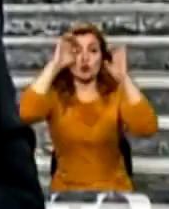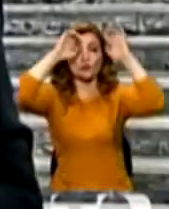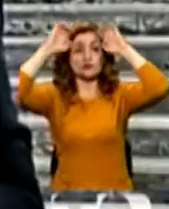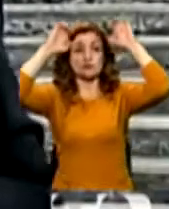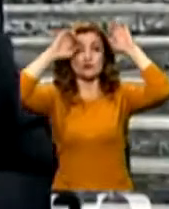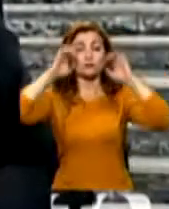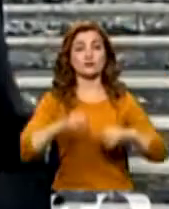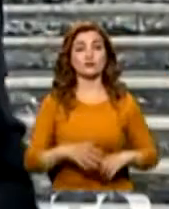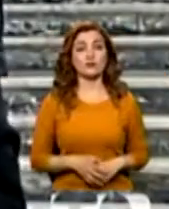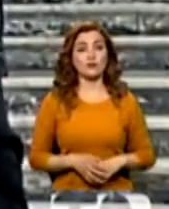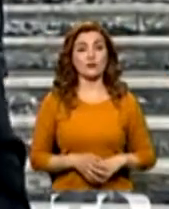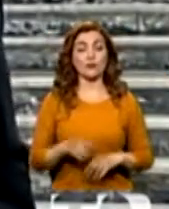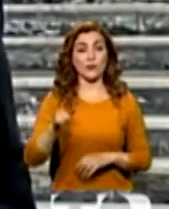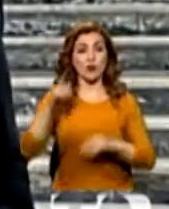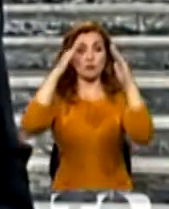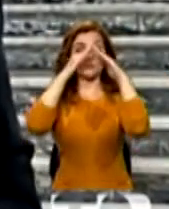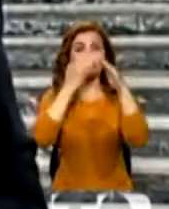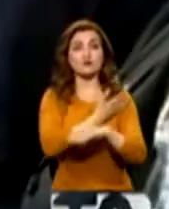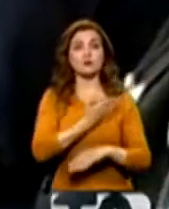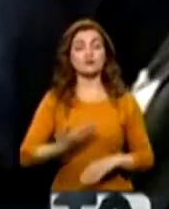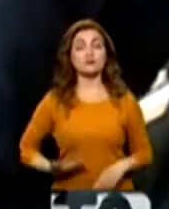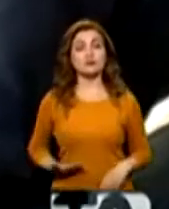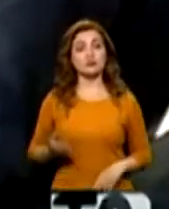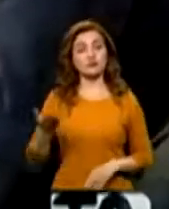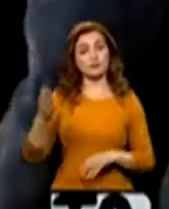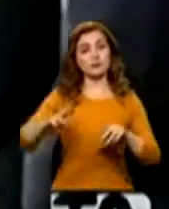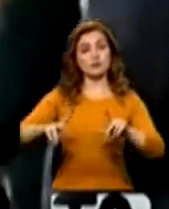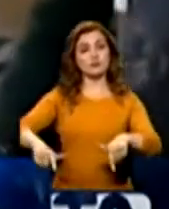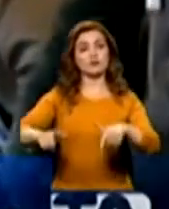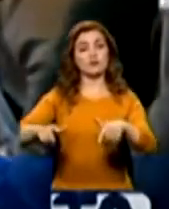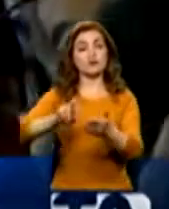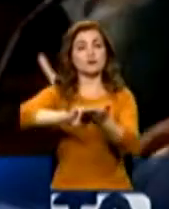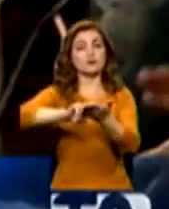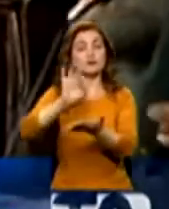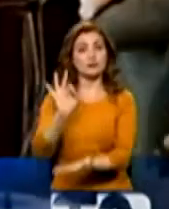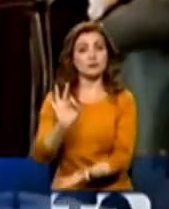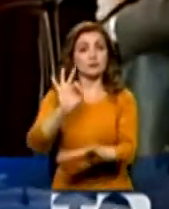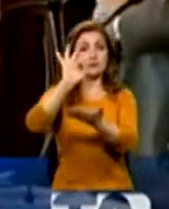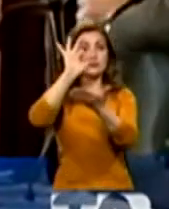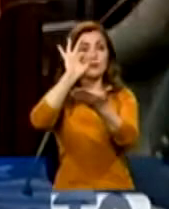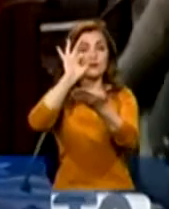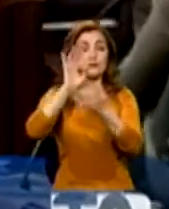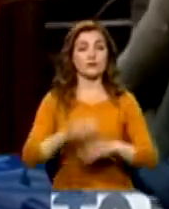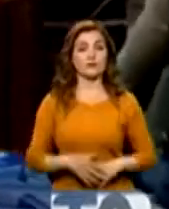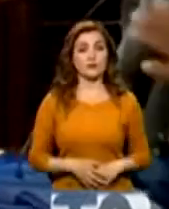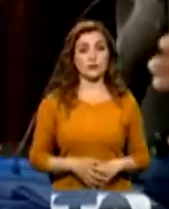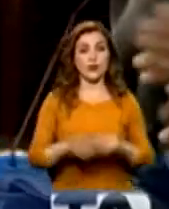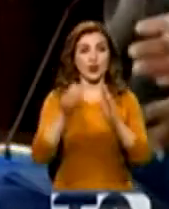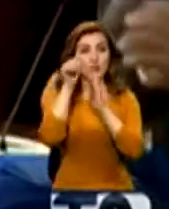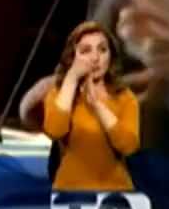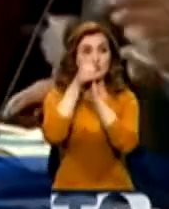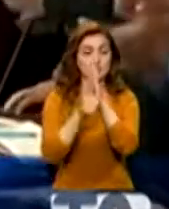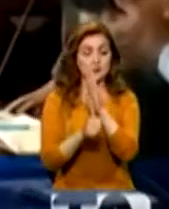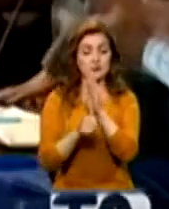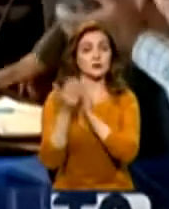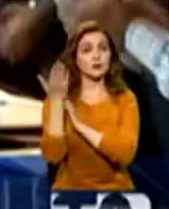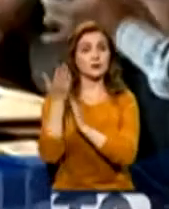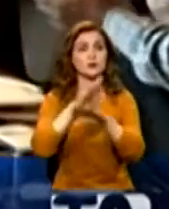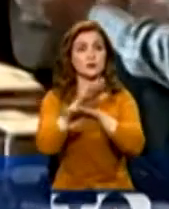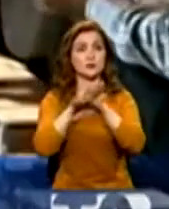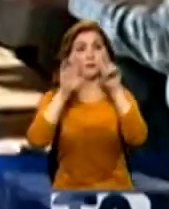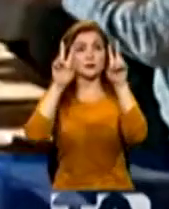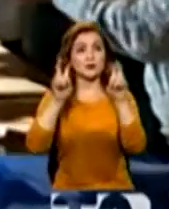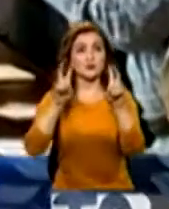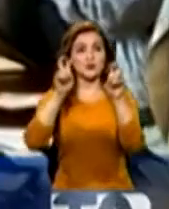también el palacio de gobierno el presidente de la república lenín moreno sólo unió representantes del sector artesanal con ellos habló acerca